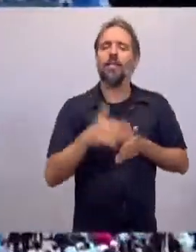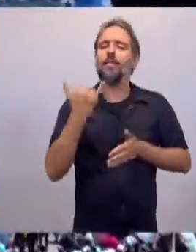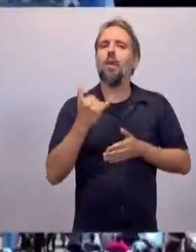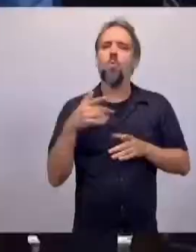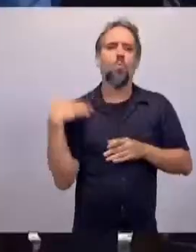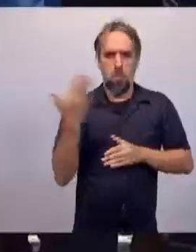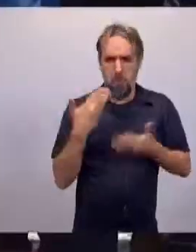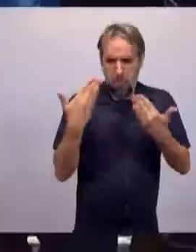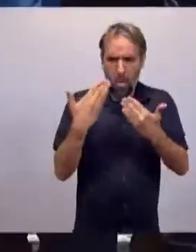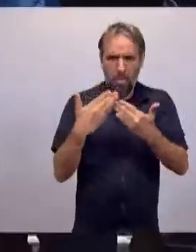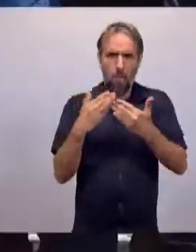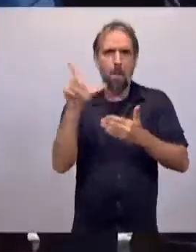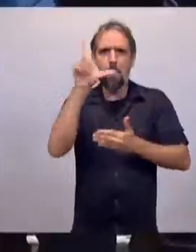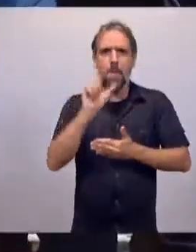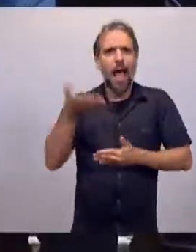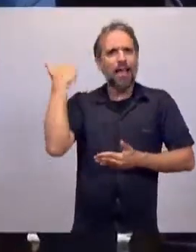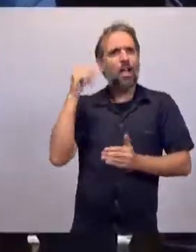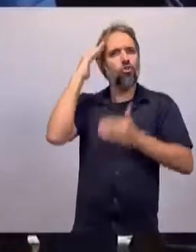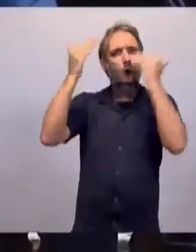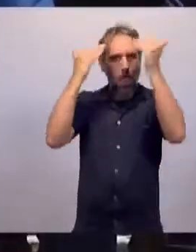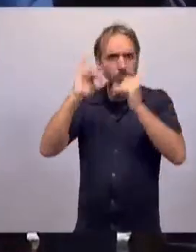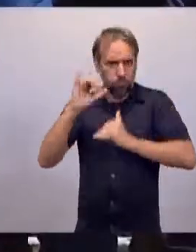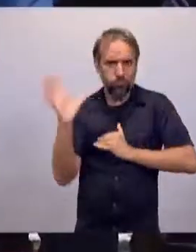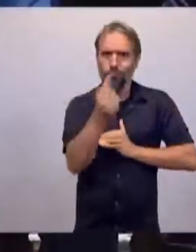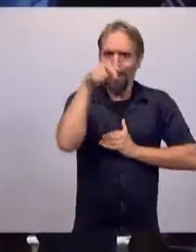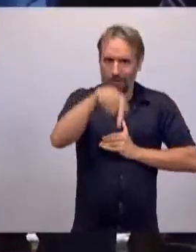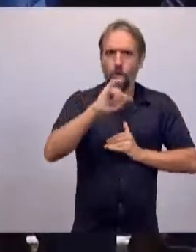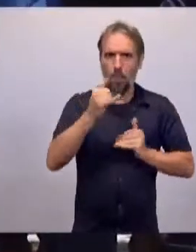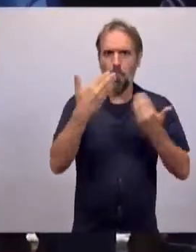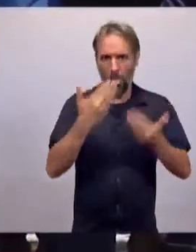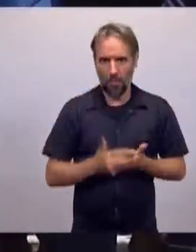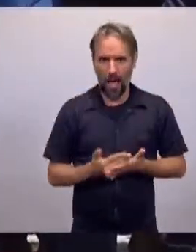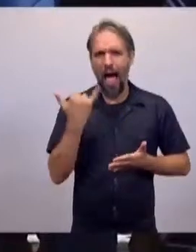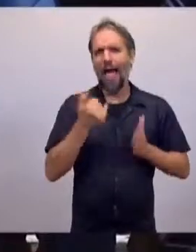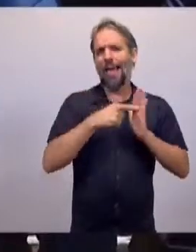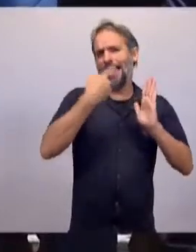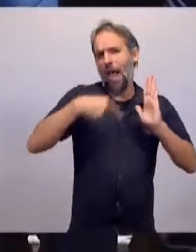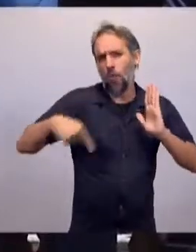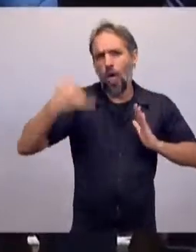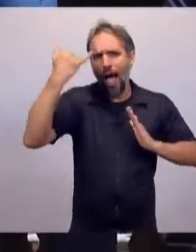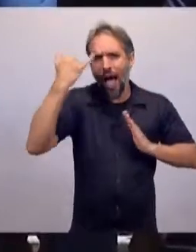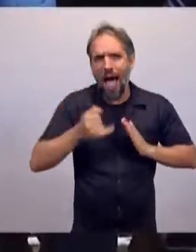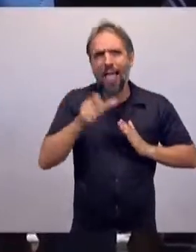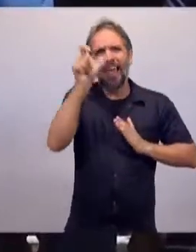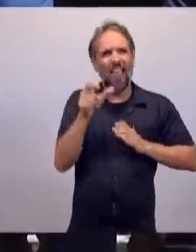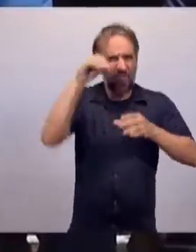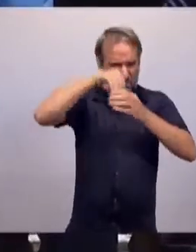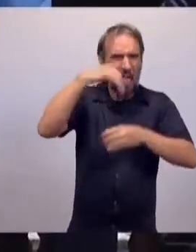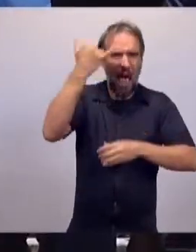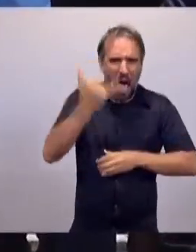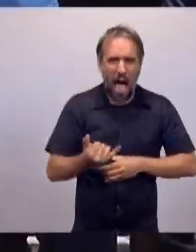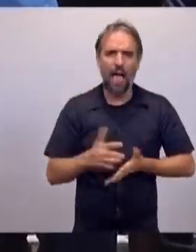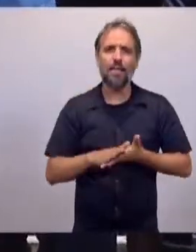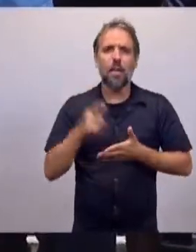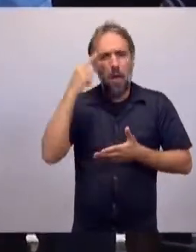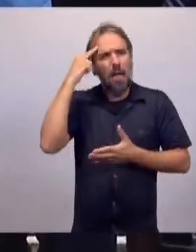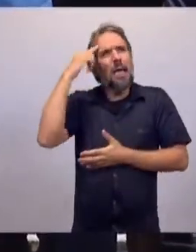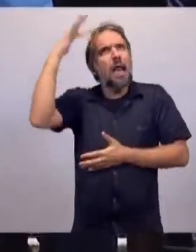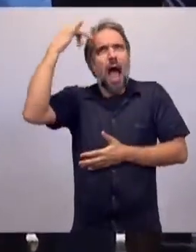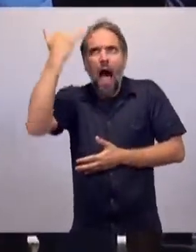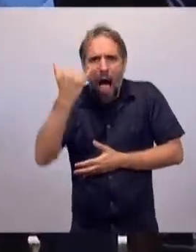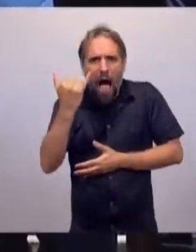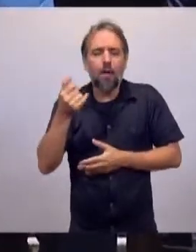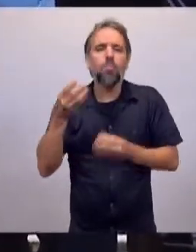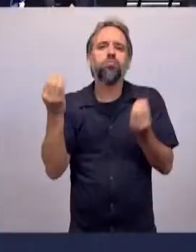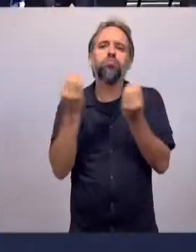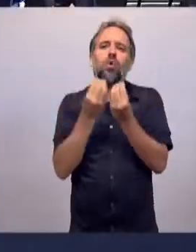todos para hacer el país que siempre soñamos. Tenemos los recursos, tenemos la gente, tenemos la creatividad